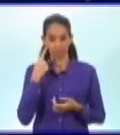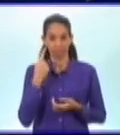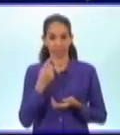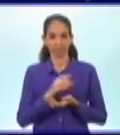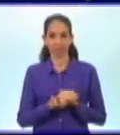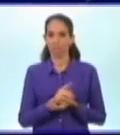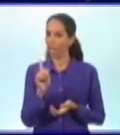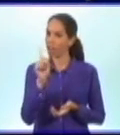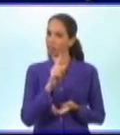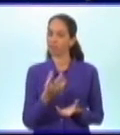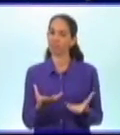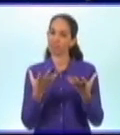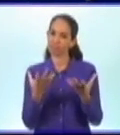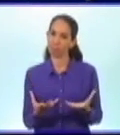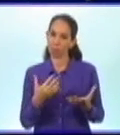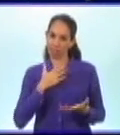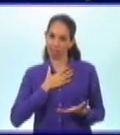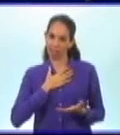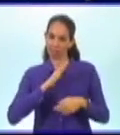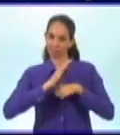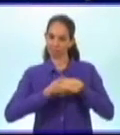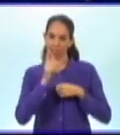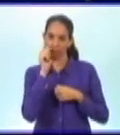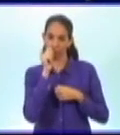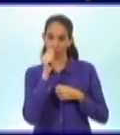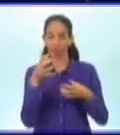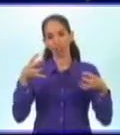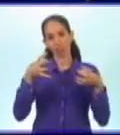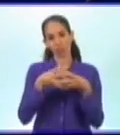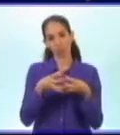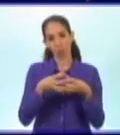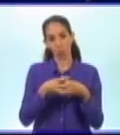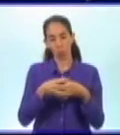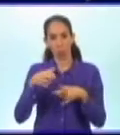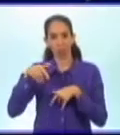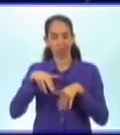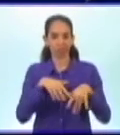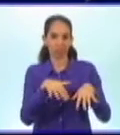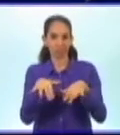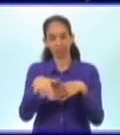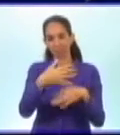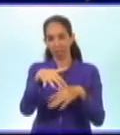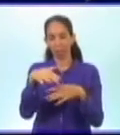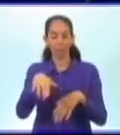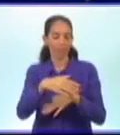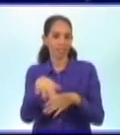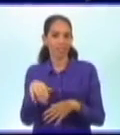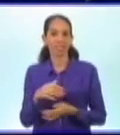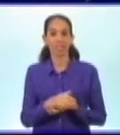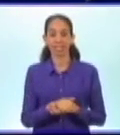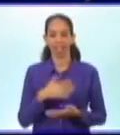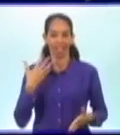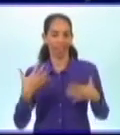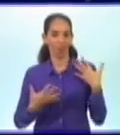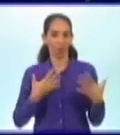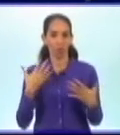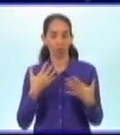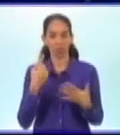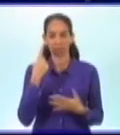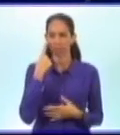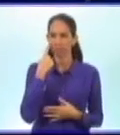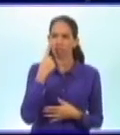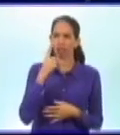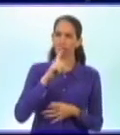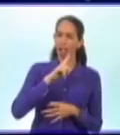No pesa, es mi hermano. El grupo estaba de excursión, en alegre algazara, cuando aparece a lo lejos un niño de